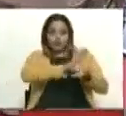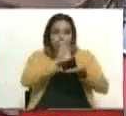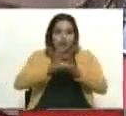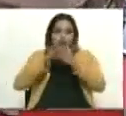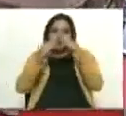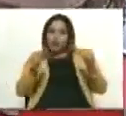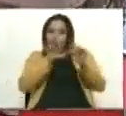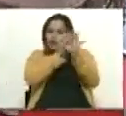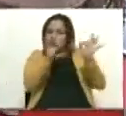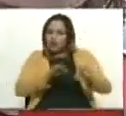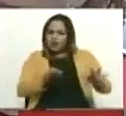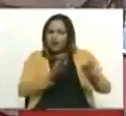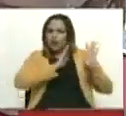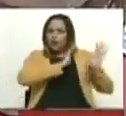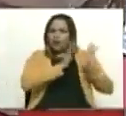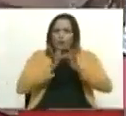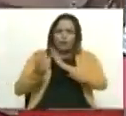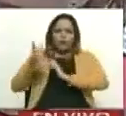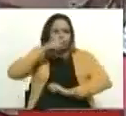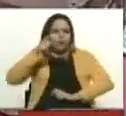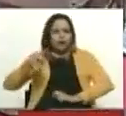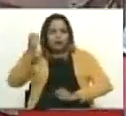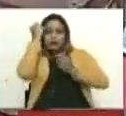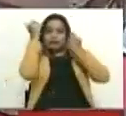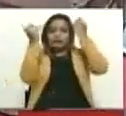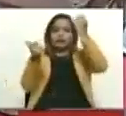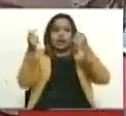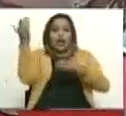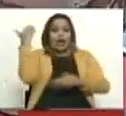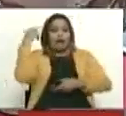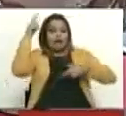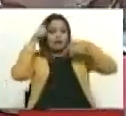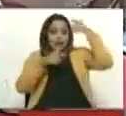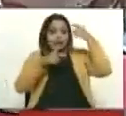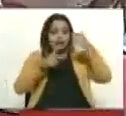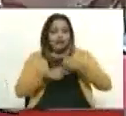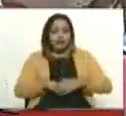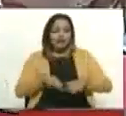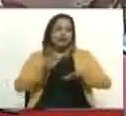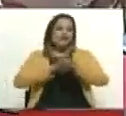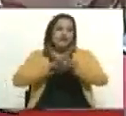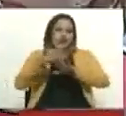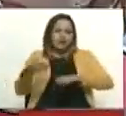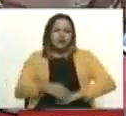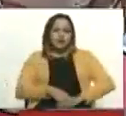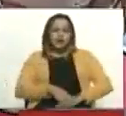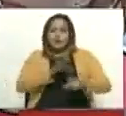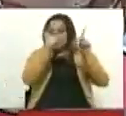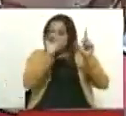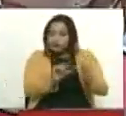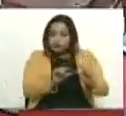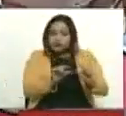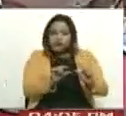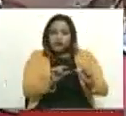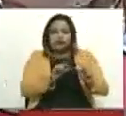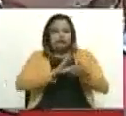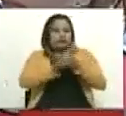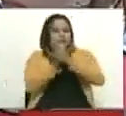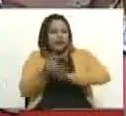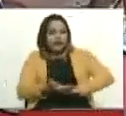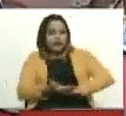de organización popular que ideó Hugo Chávez precisamente para disminuir y eliminar